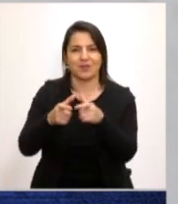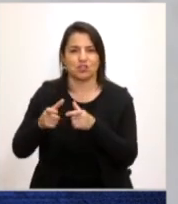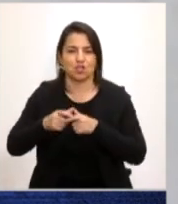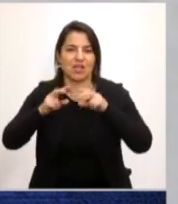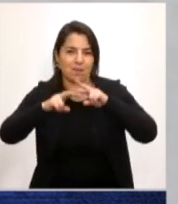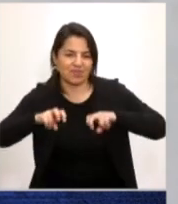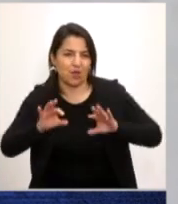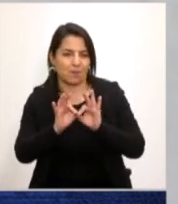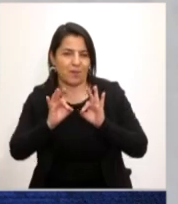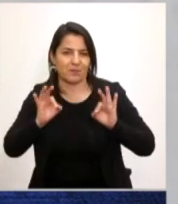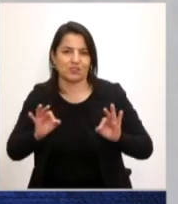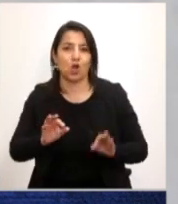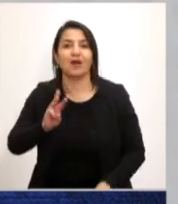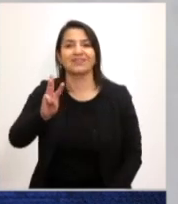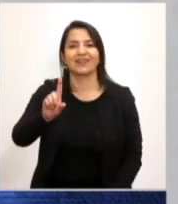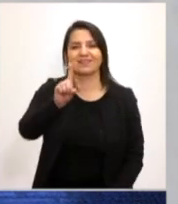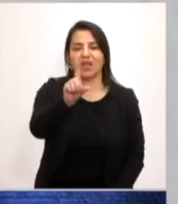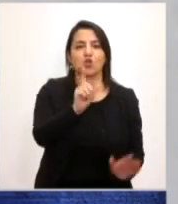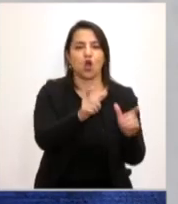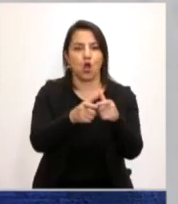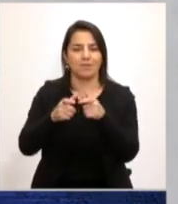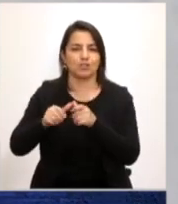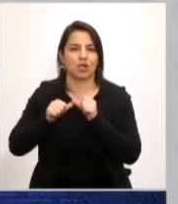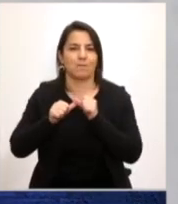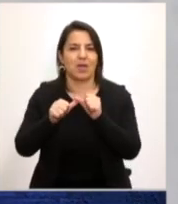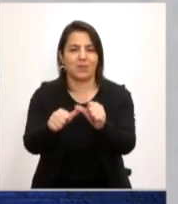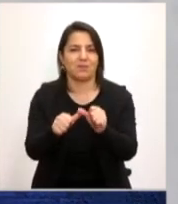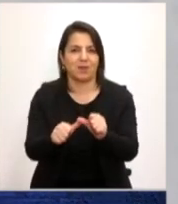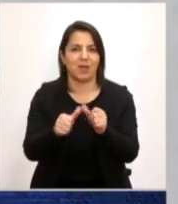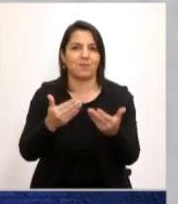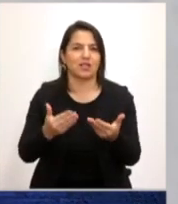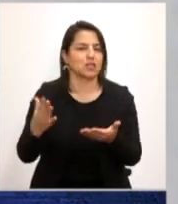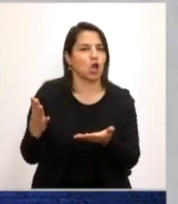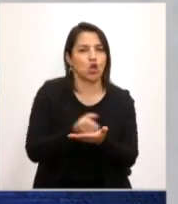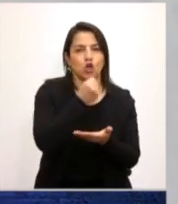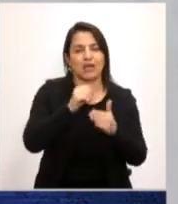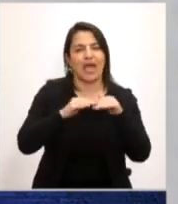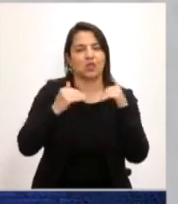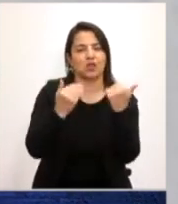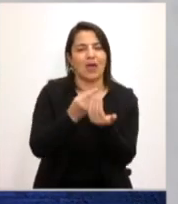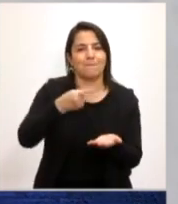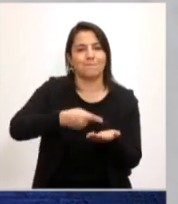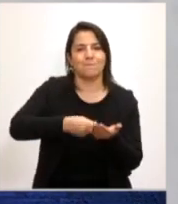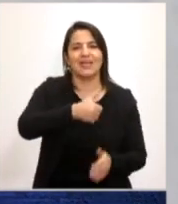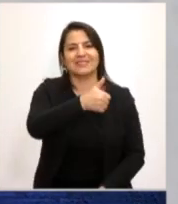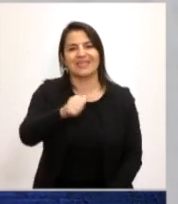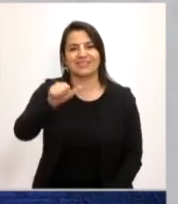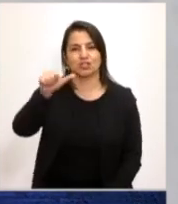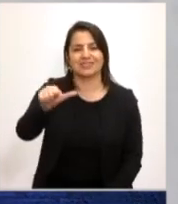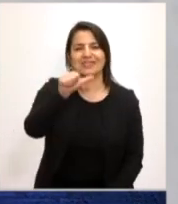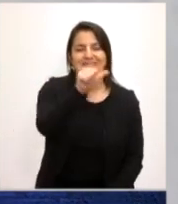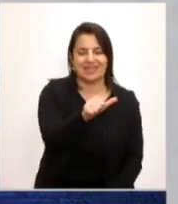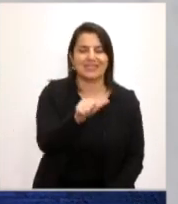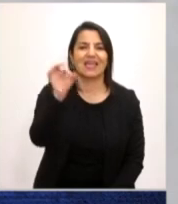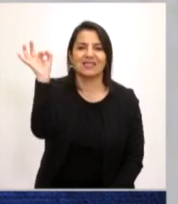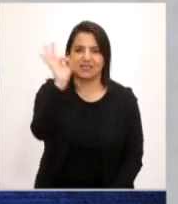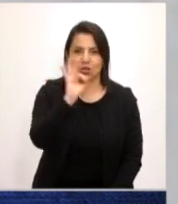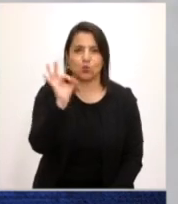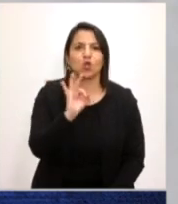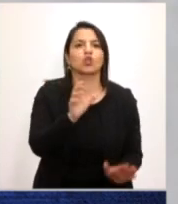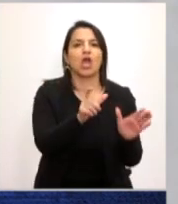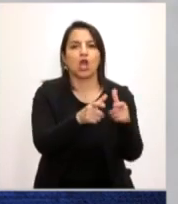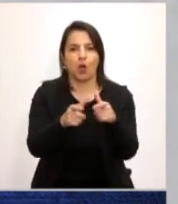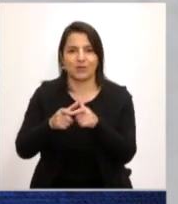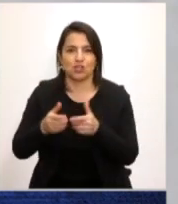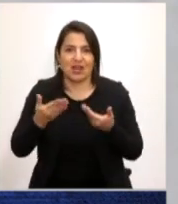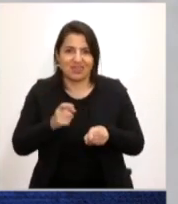y funcionan 31 comisiones permanentes, celebrando un total de 1.666 sesiones de comisiones en